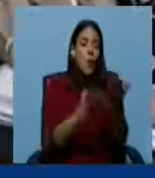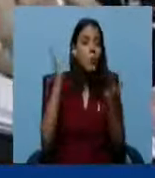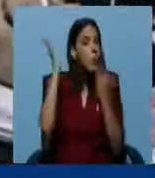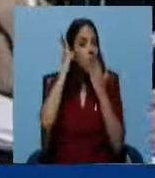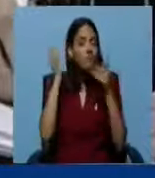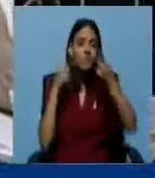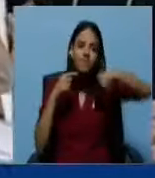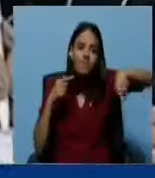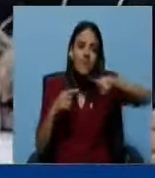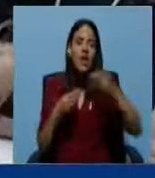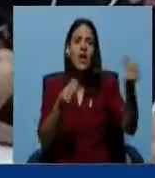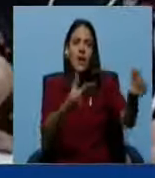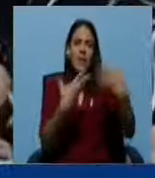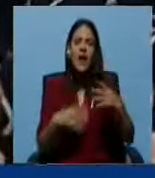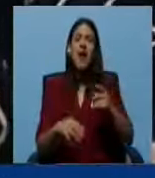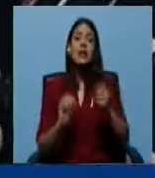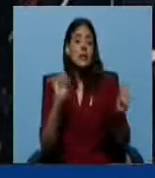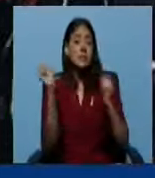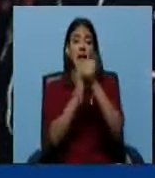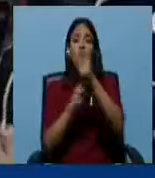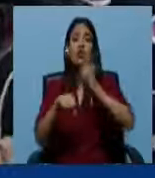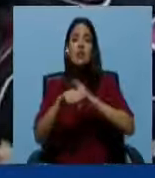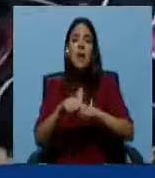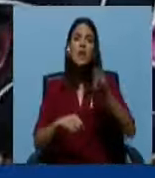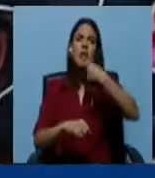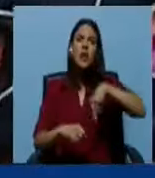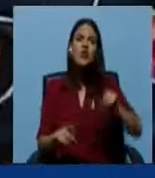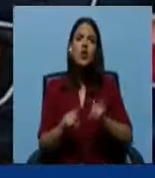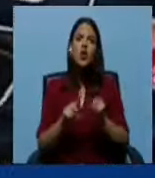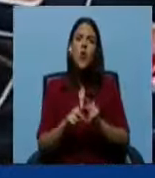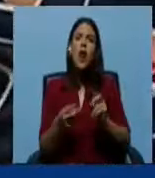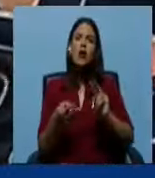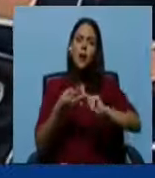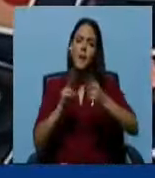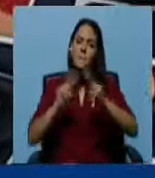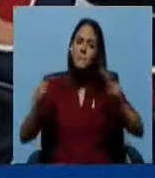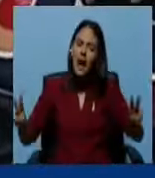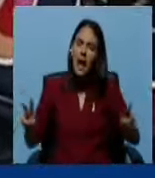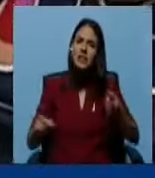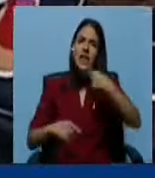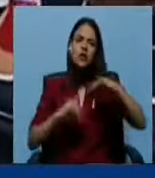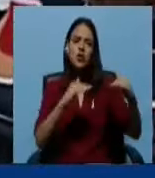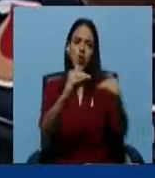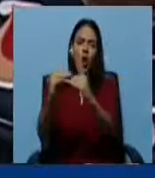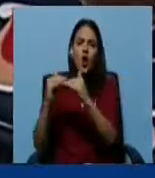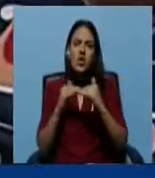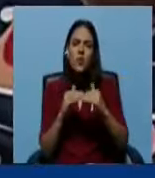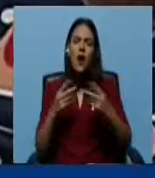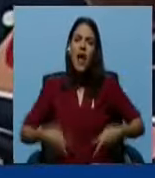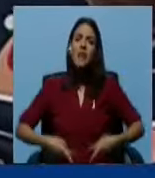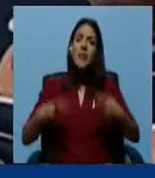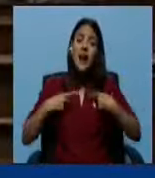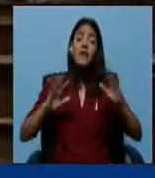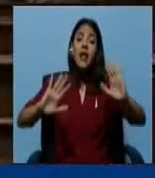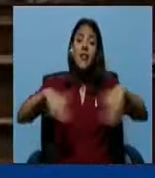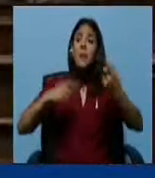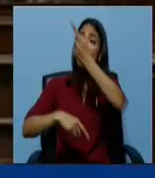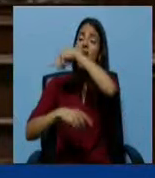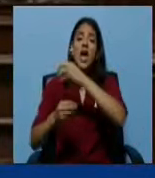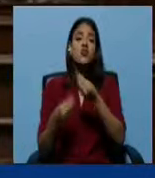de la armonía, de la igualdad, de la libertad y de la vida al tiempo de la opresión